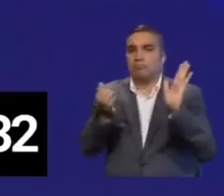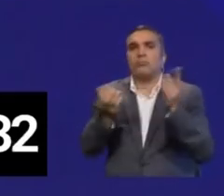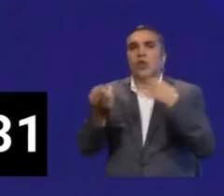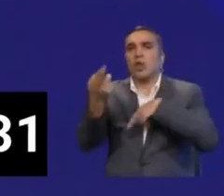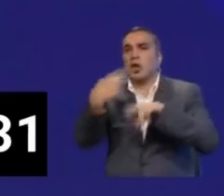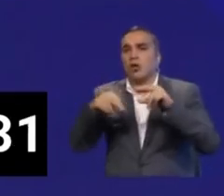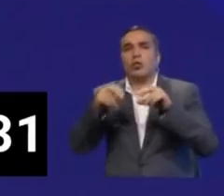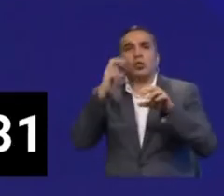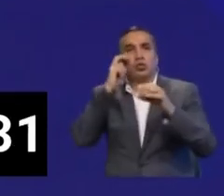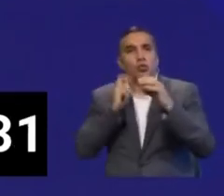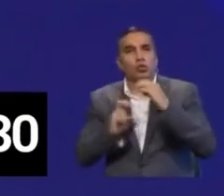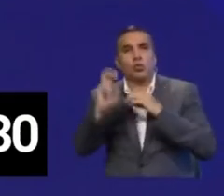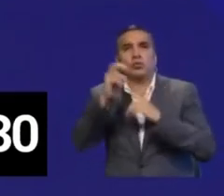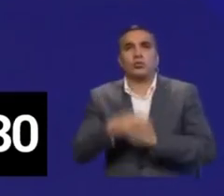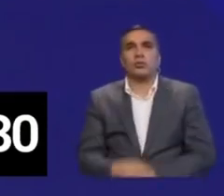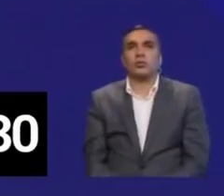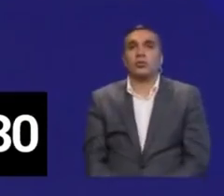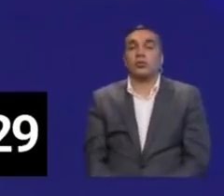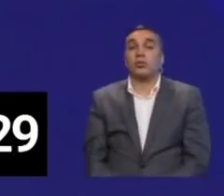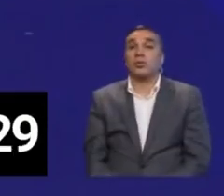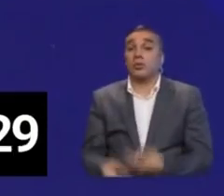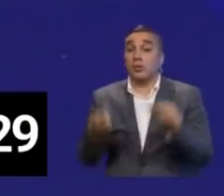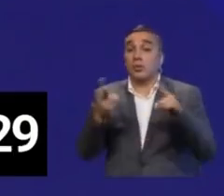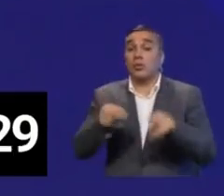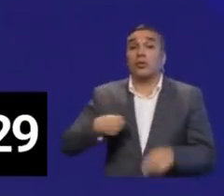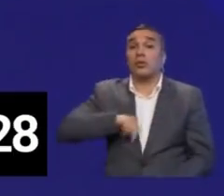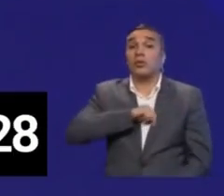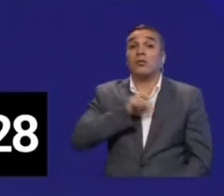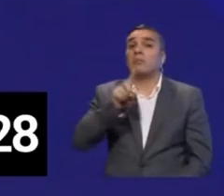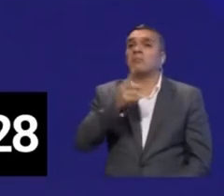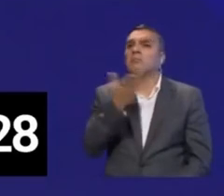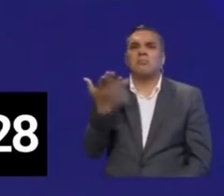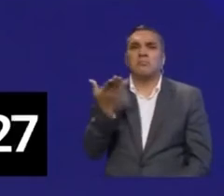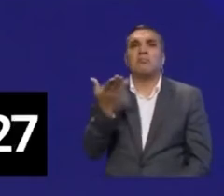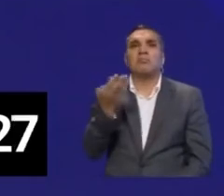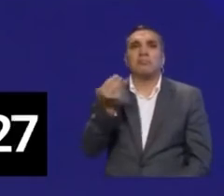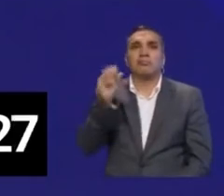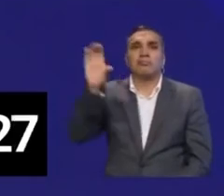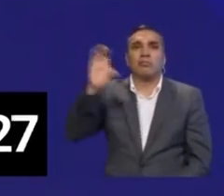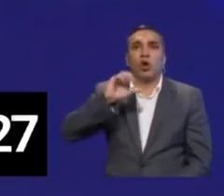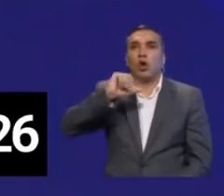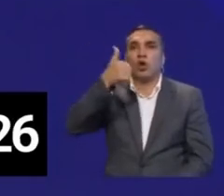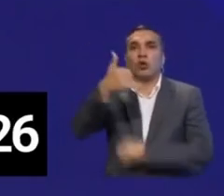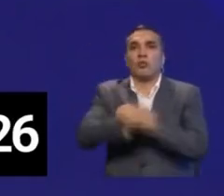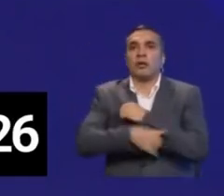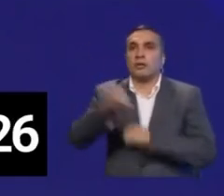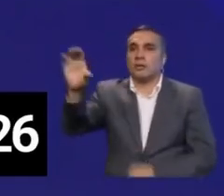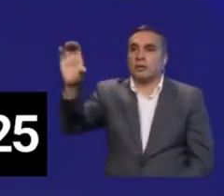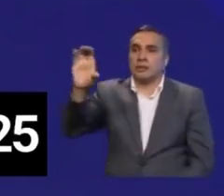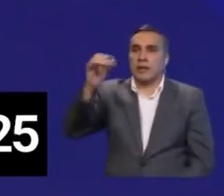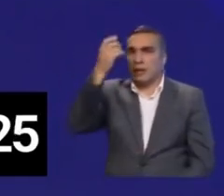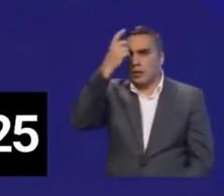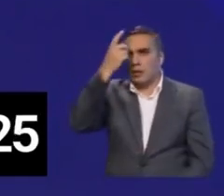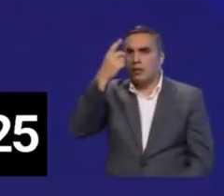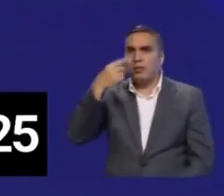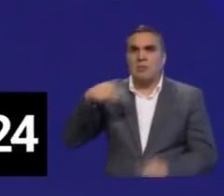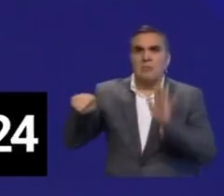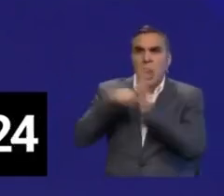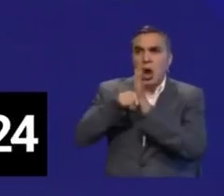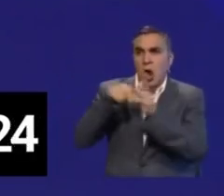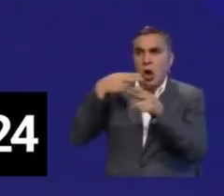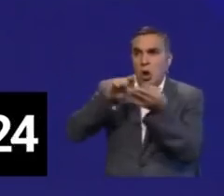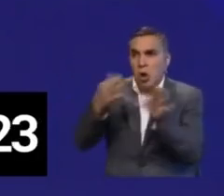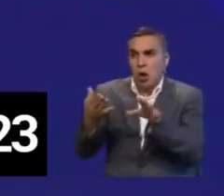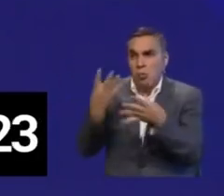comercio, turismo. Además de eso, vamos a atraer los capitales que se encuentran fuera del país. No con amenazas, sino